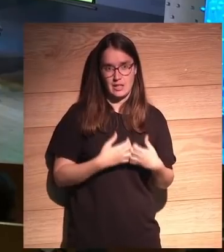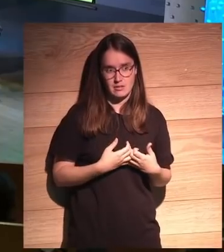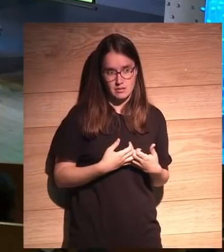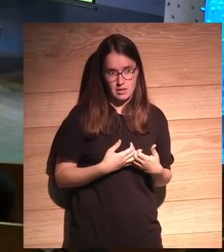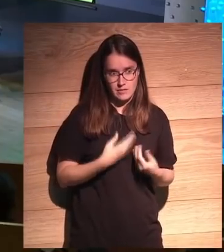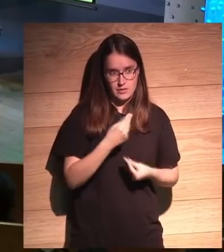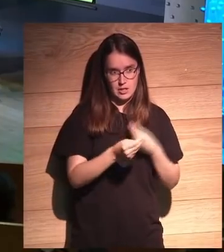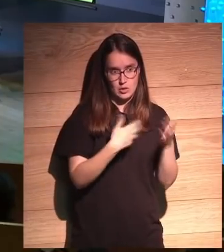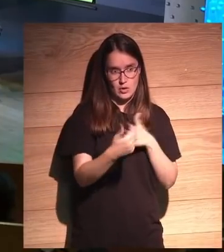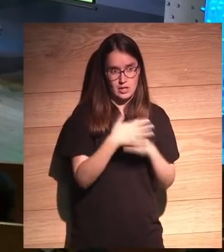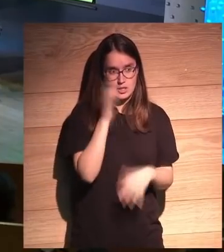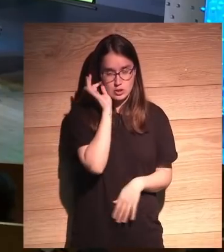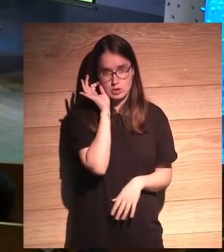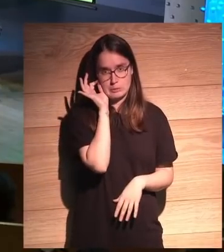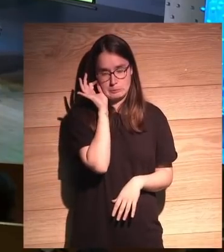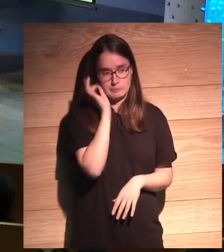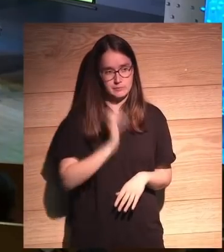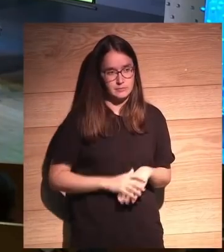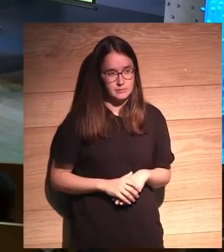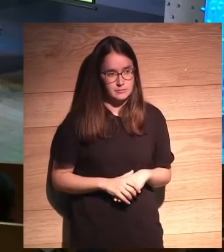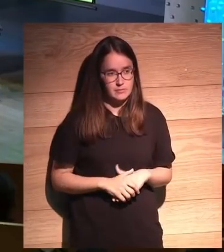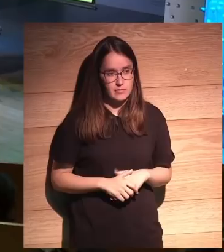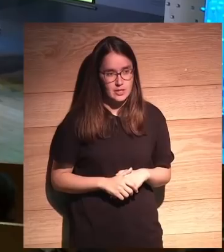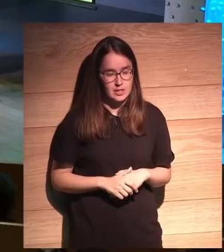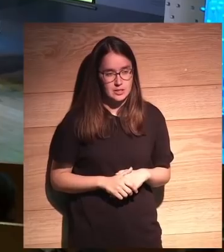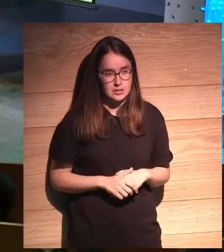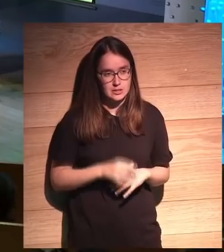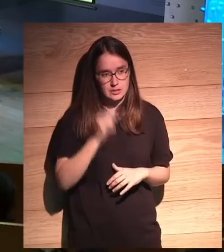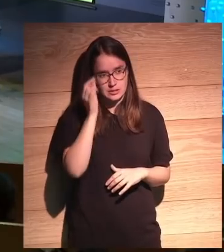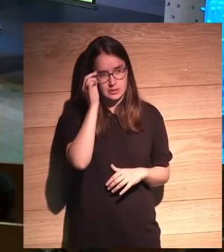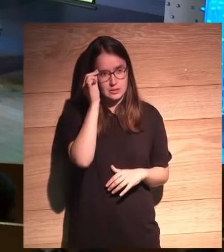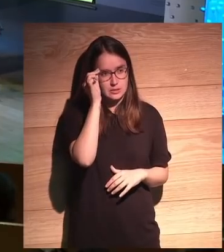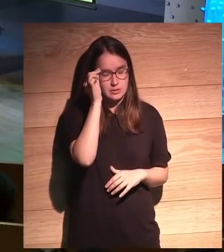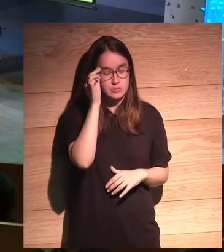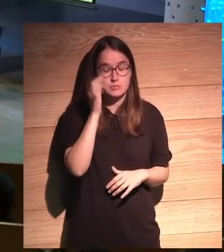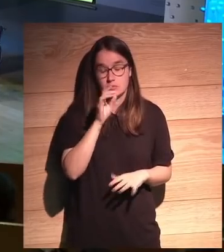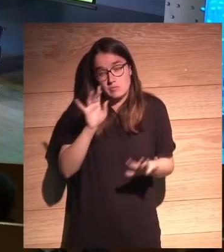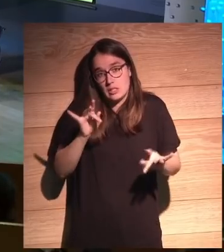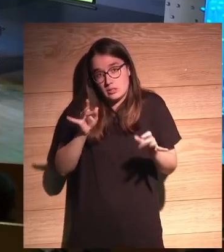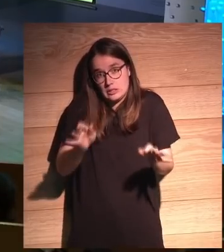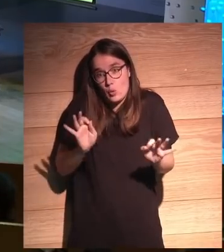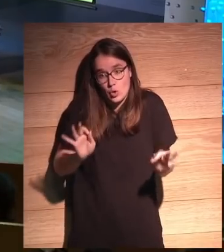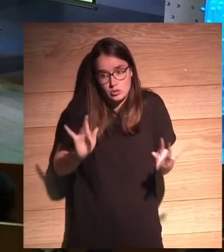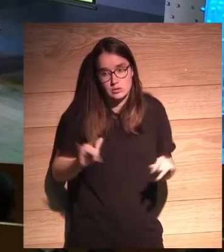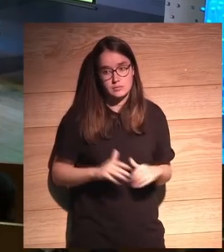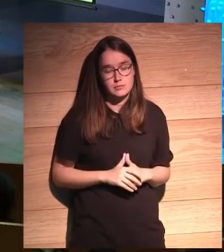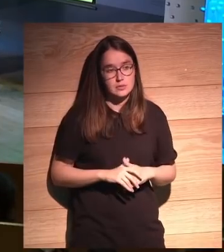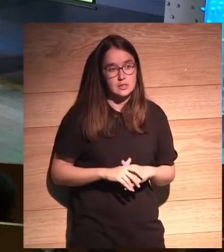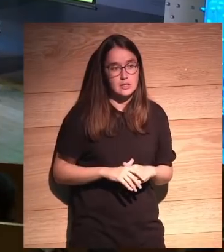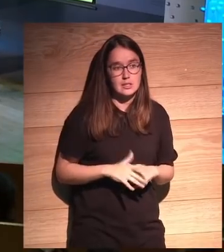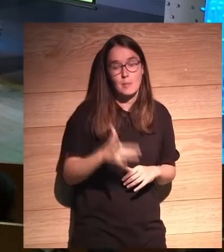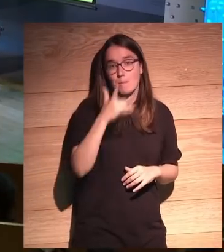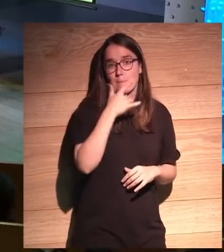es de Margarita Manso. Claro. Manso. Sí, no, sí. Seguro que hay. Sí, seguro. Es